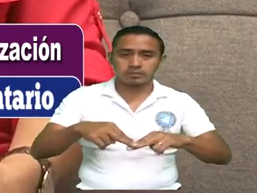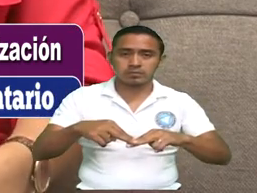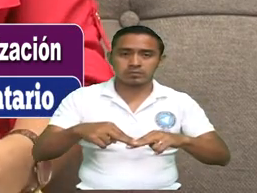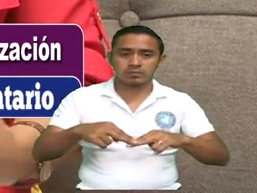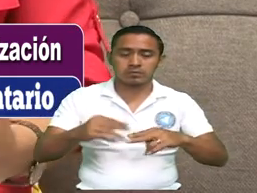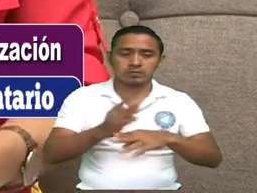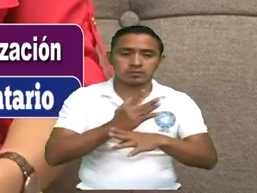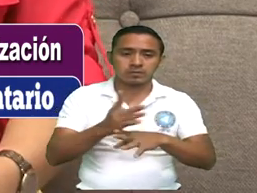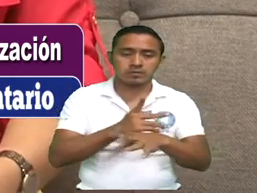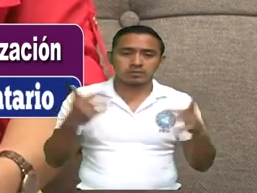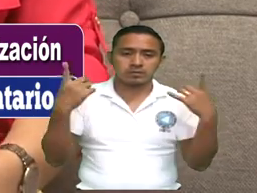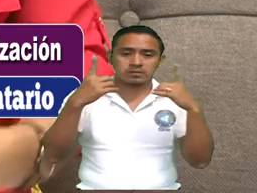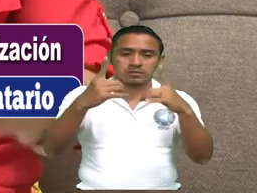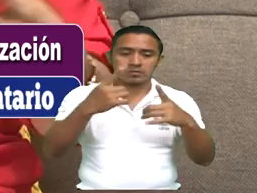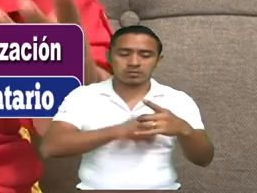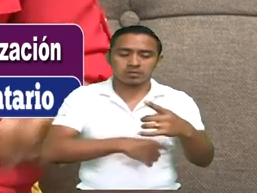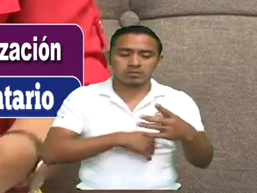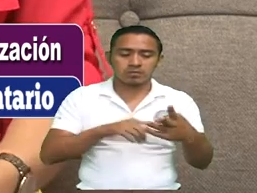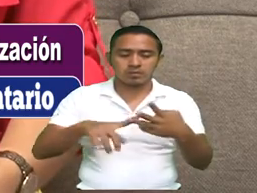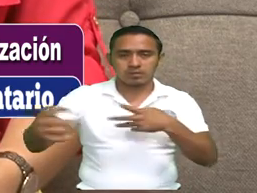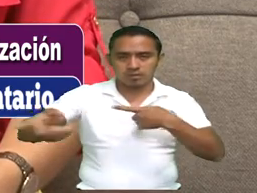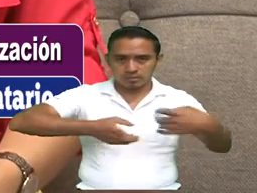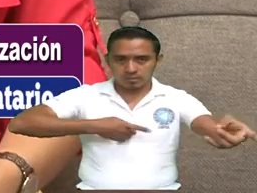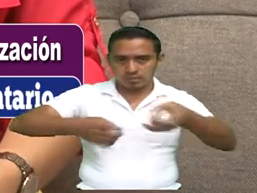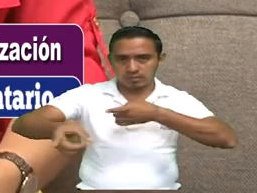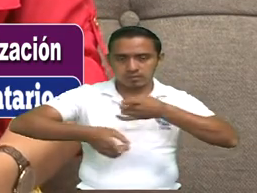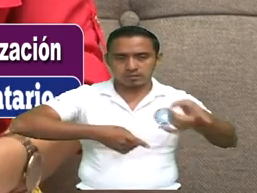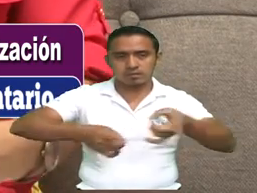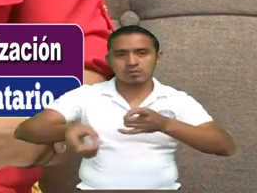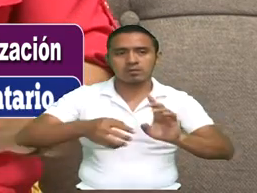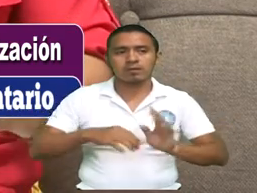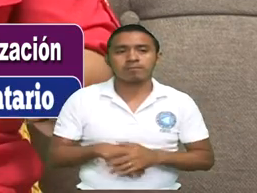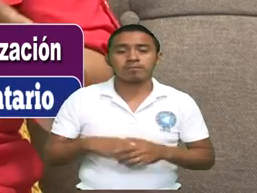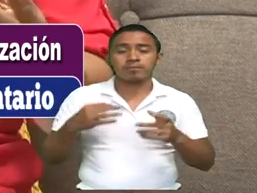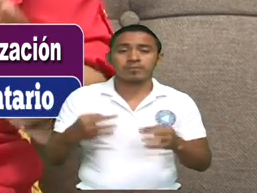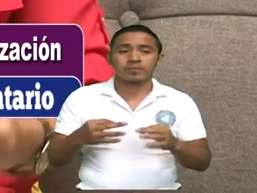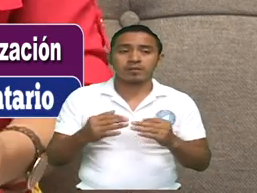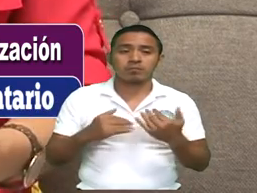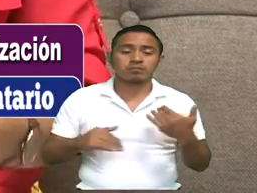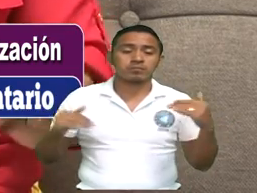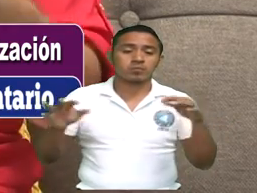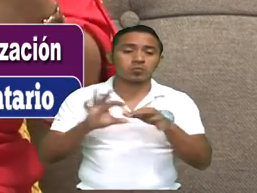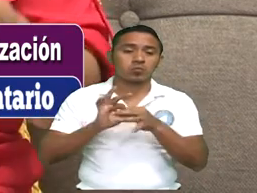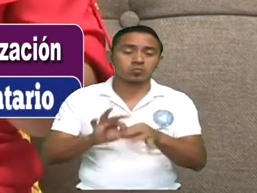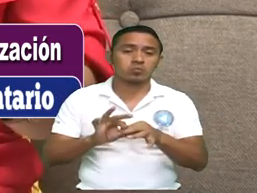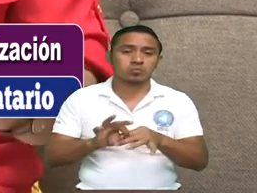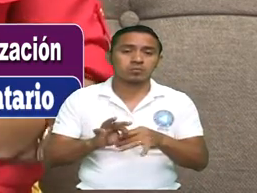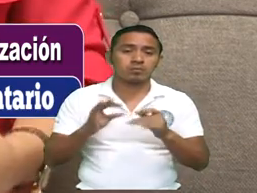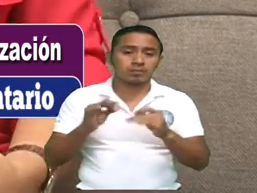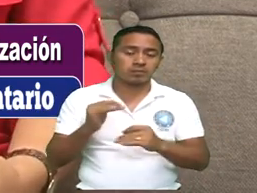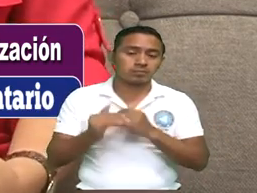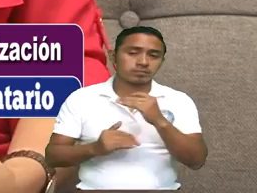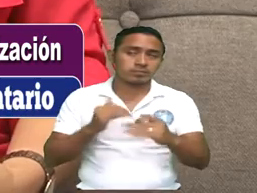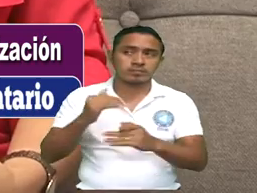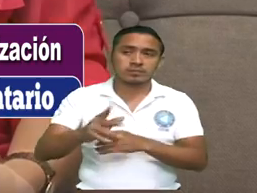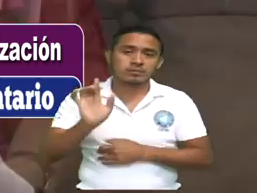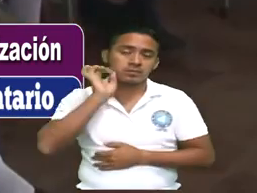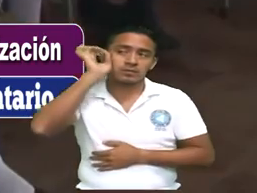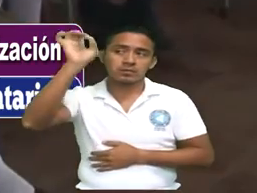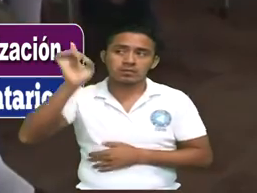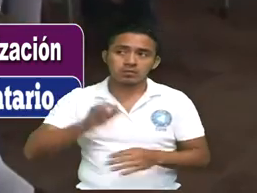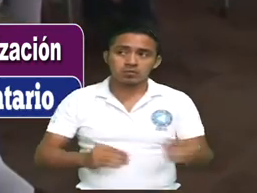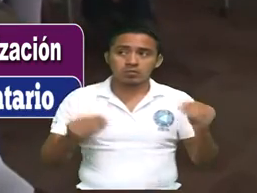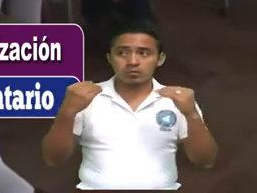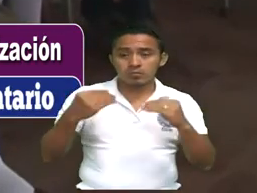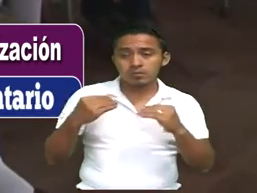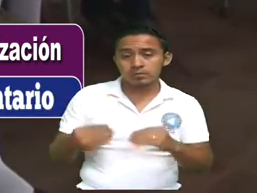las direcciones de los centros, con las delegaciones educativas y todo eso, seamos uno solo y que vayamos logrando el desarrollo educativo de